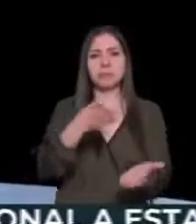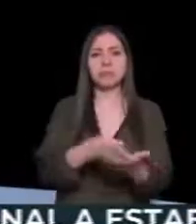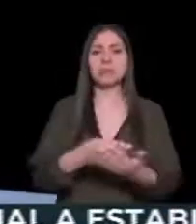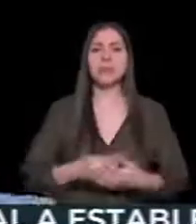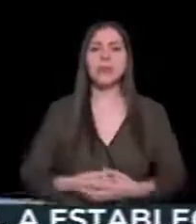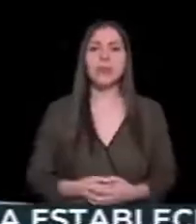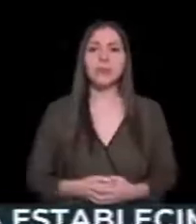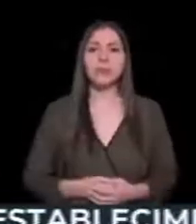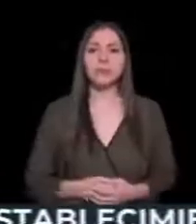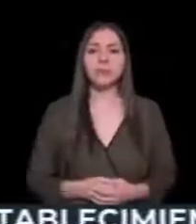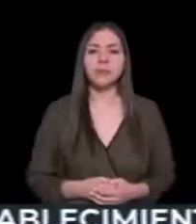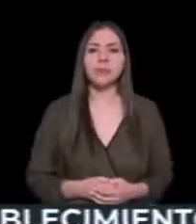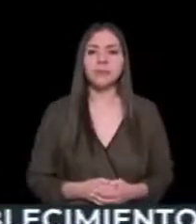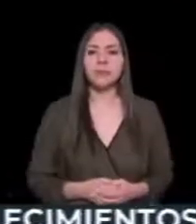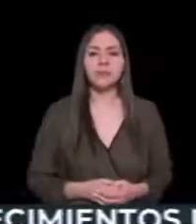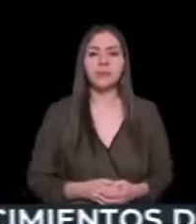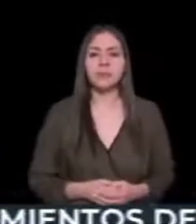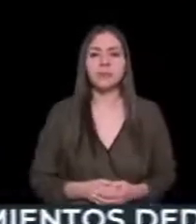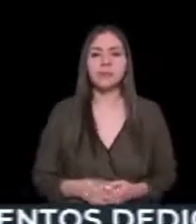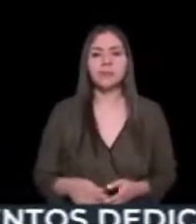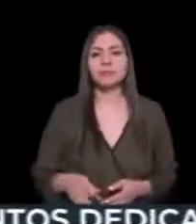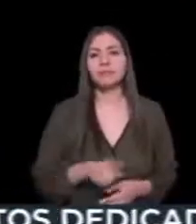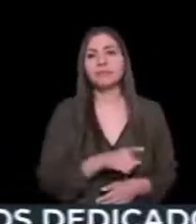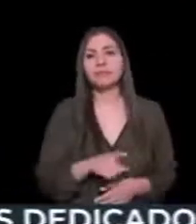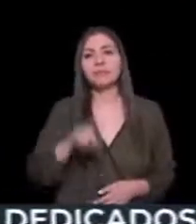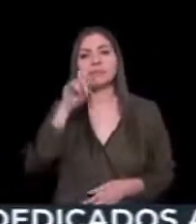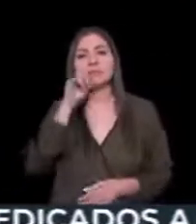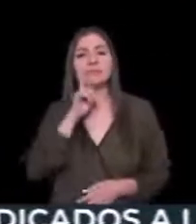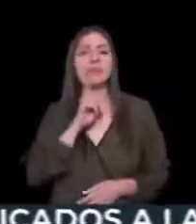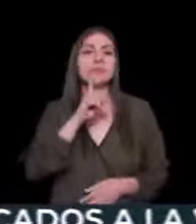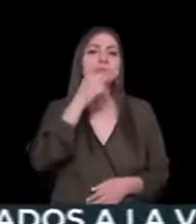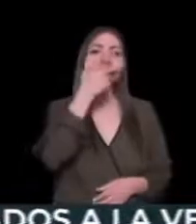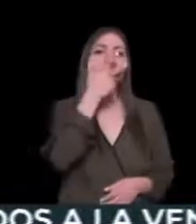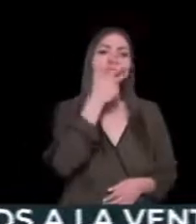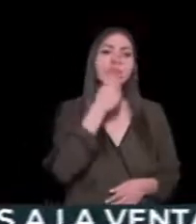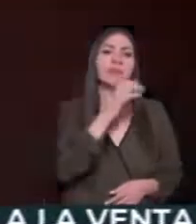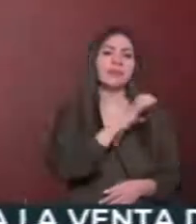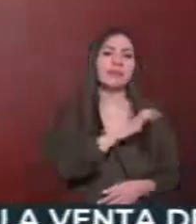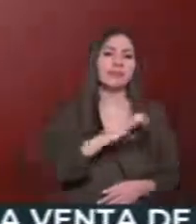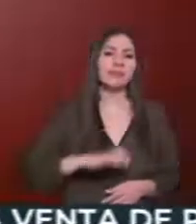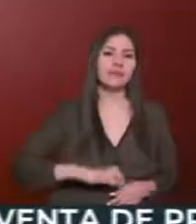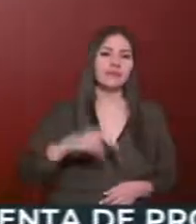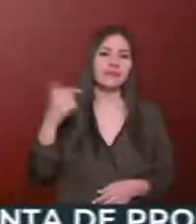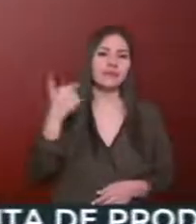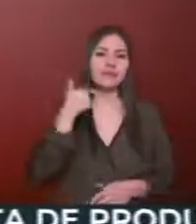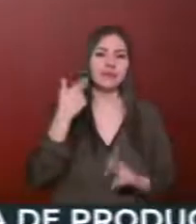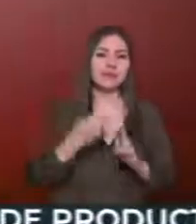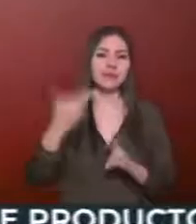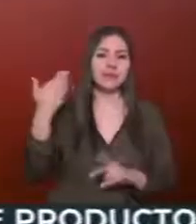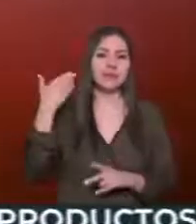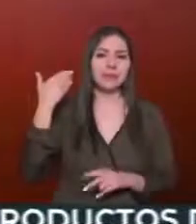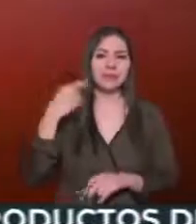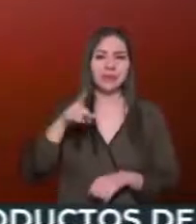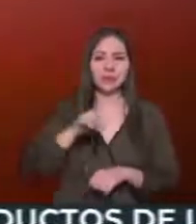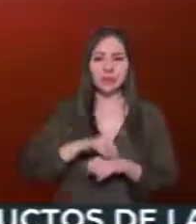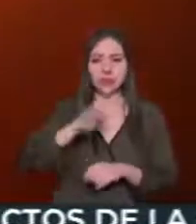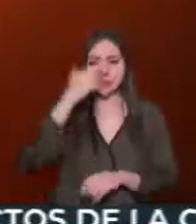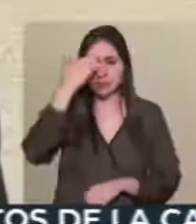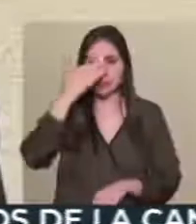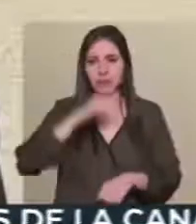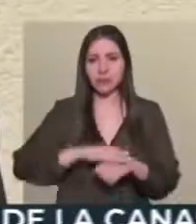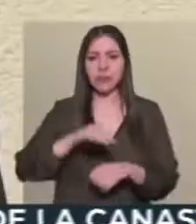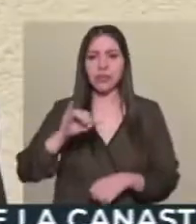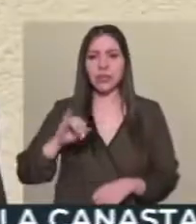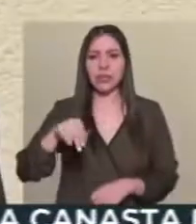En memoria de las candidatas, de los candidatos asesinados en los últimos días en el marco de la jornada electoral, el Instituto Nacional